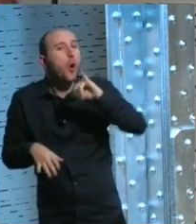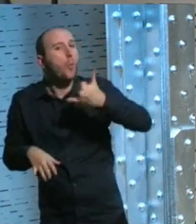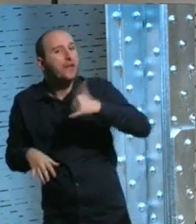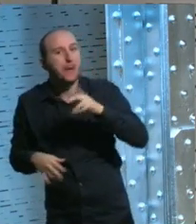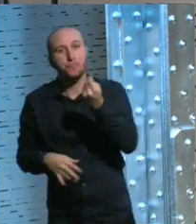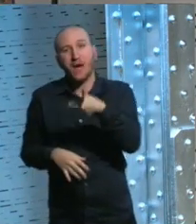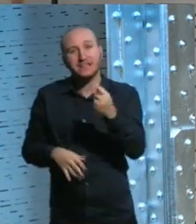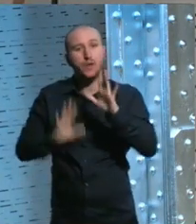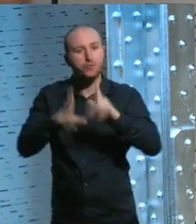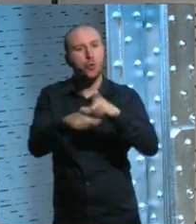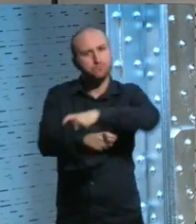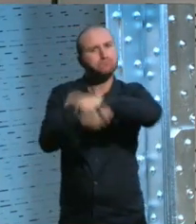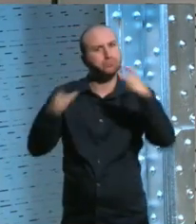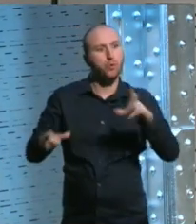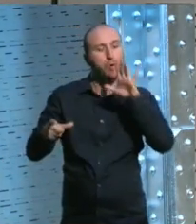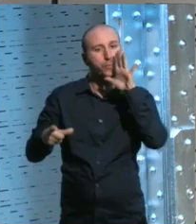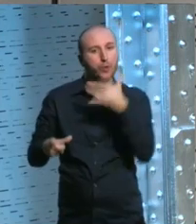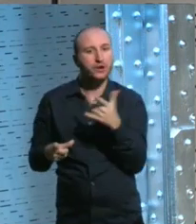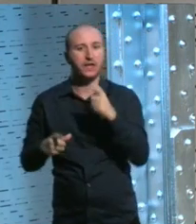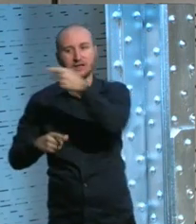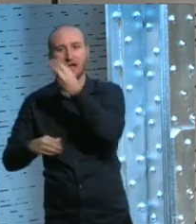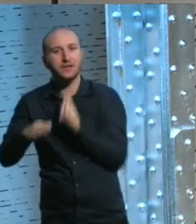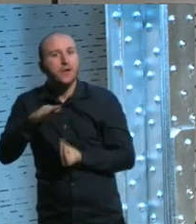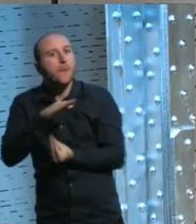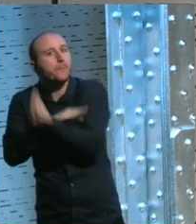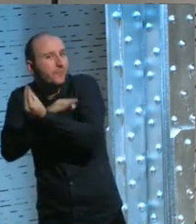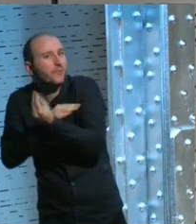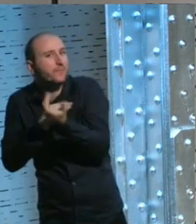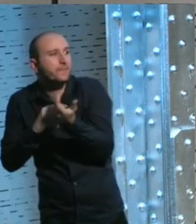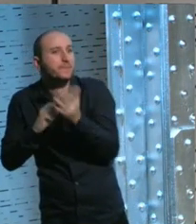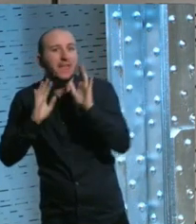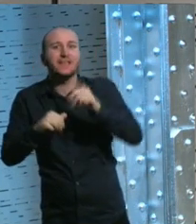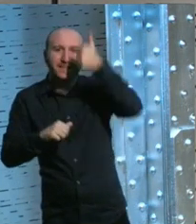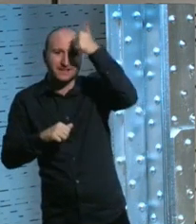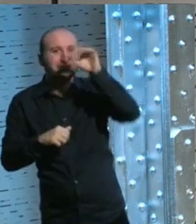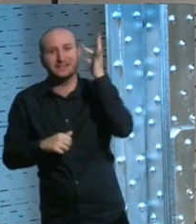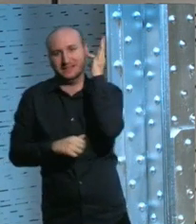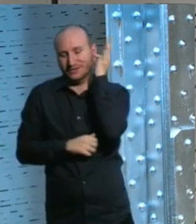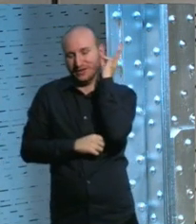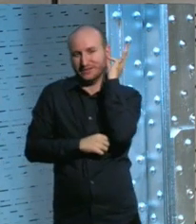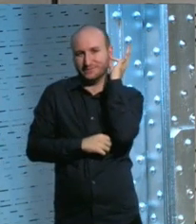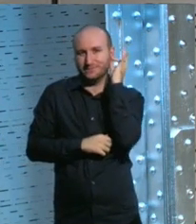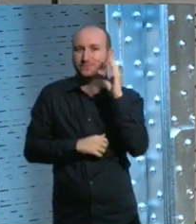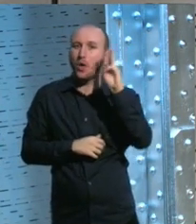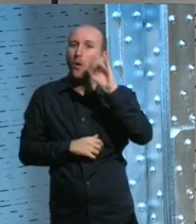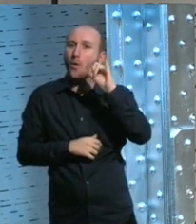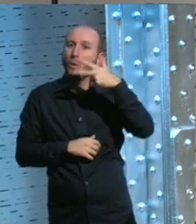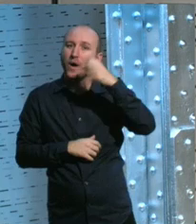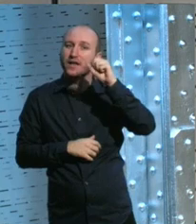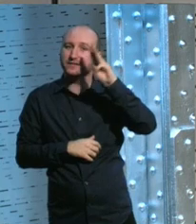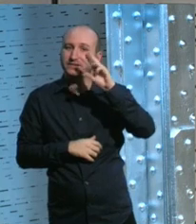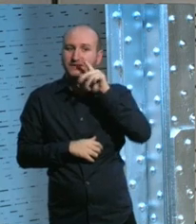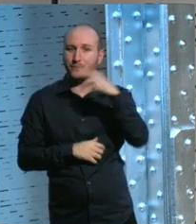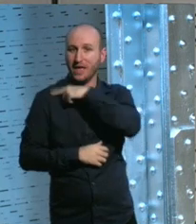grande, porque nacieron de ese universo. Y señores y señoras, WeChat, que viene de China,